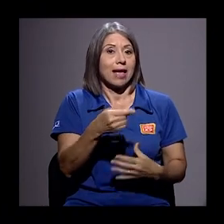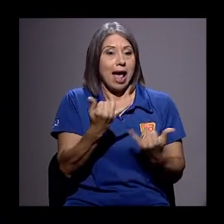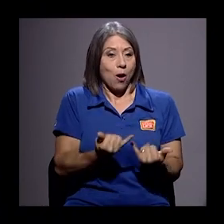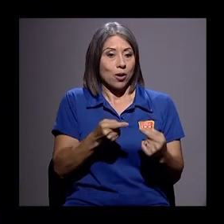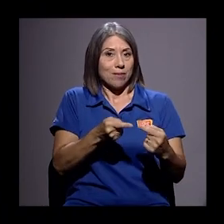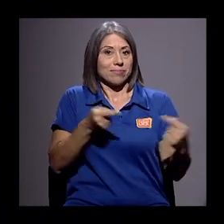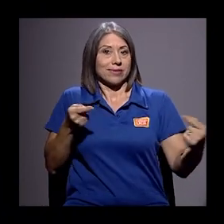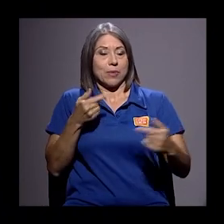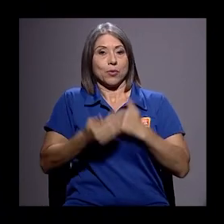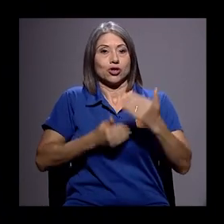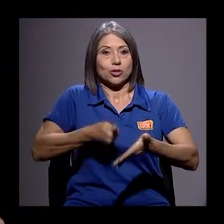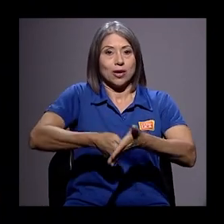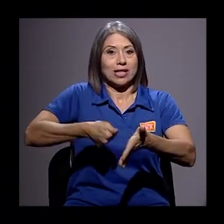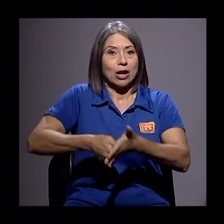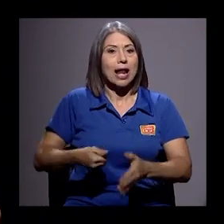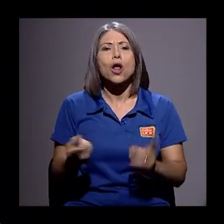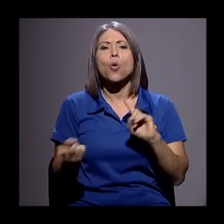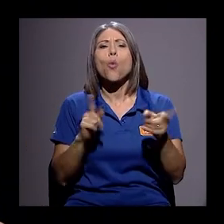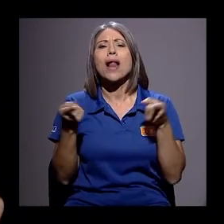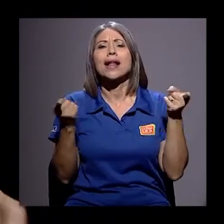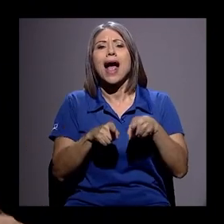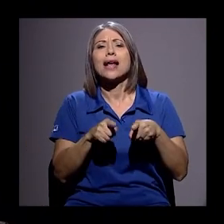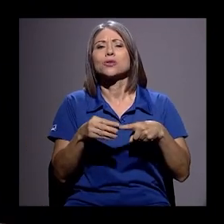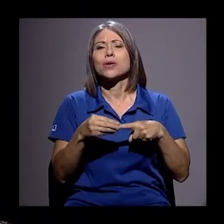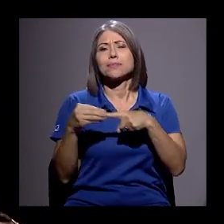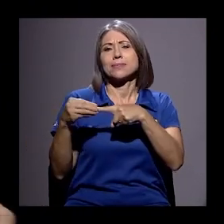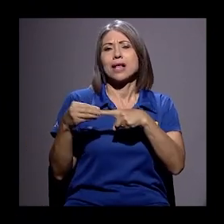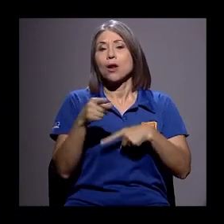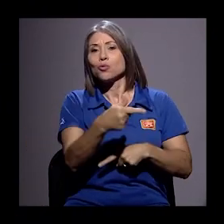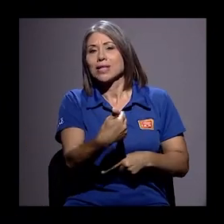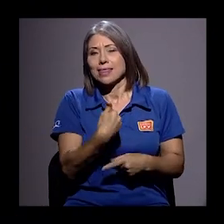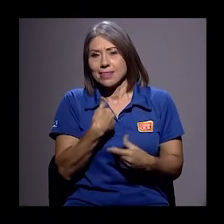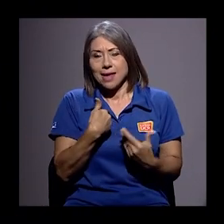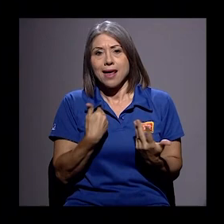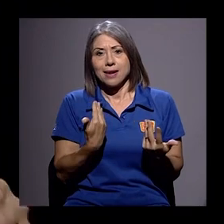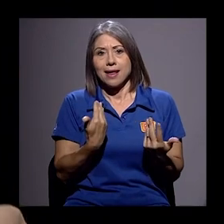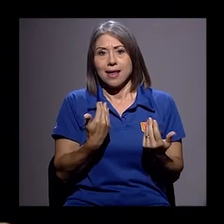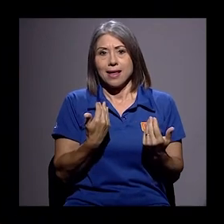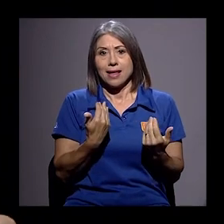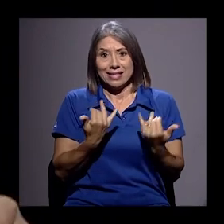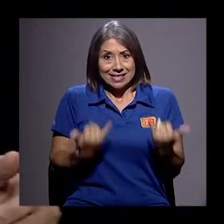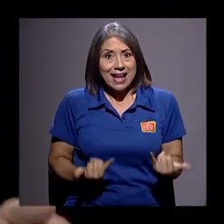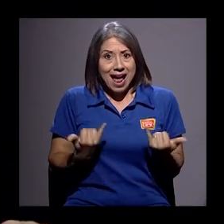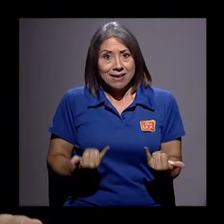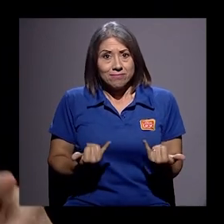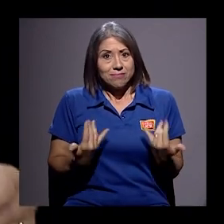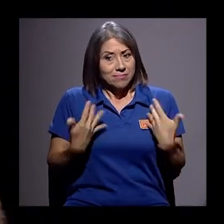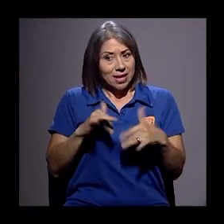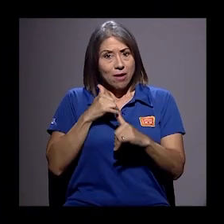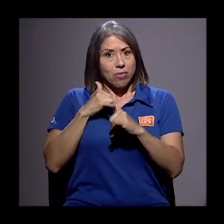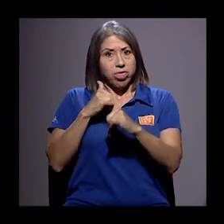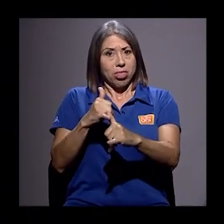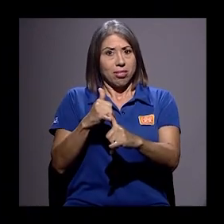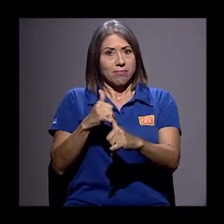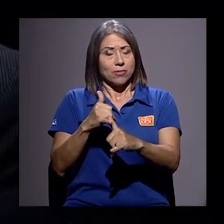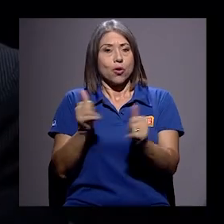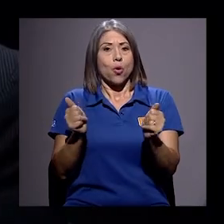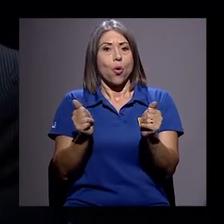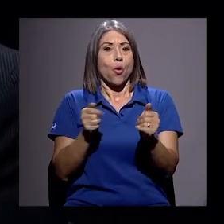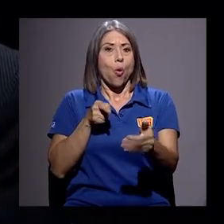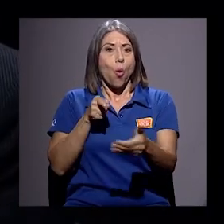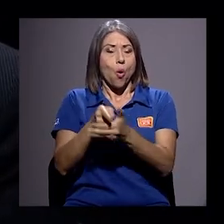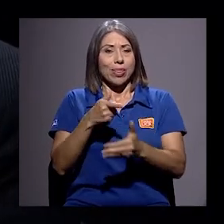que caso en particular tiene usted de primer orden ya denunciado en el caso del día